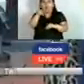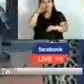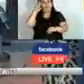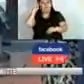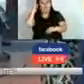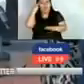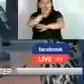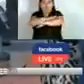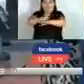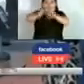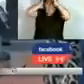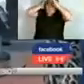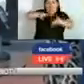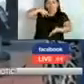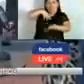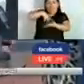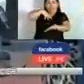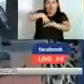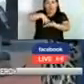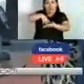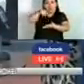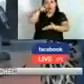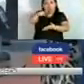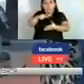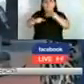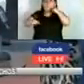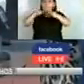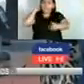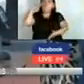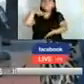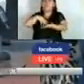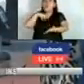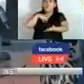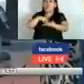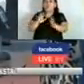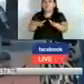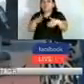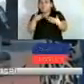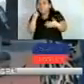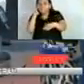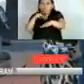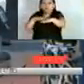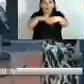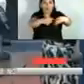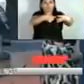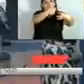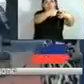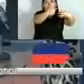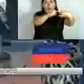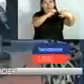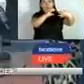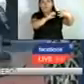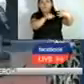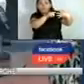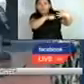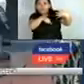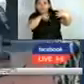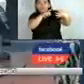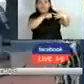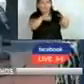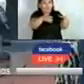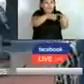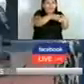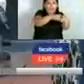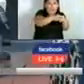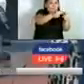golpe de sí mismo, haciendo un llamado a que la constitución de estos organismos